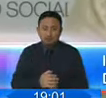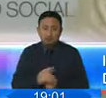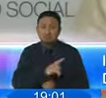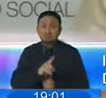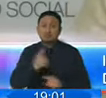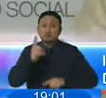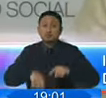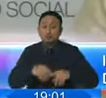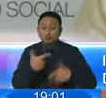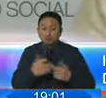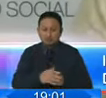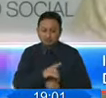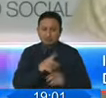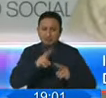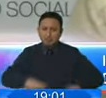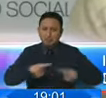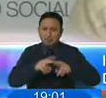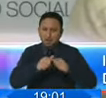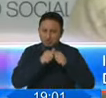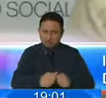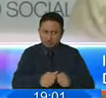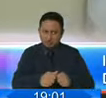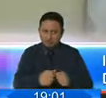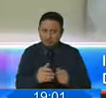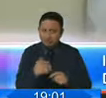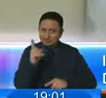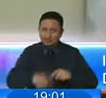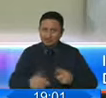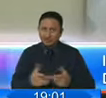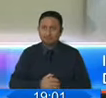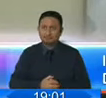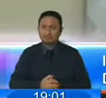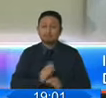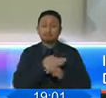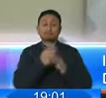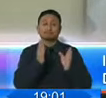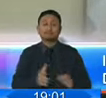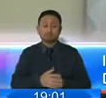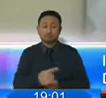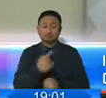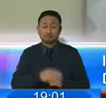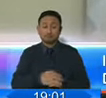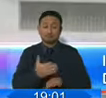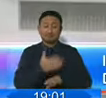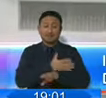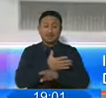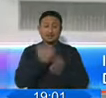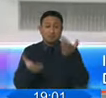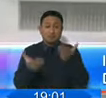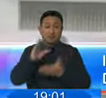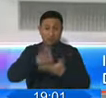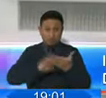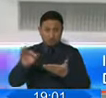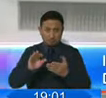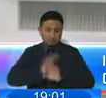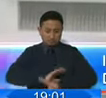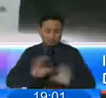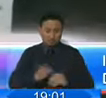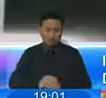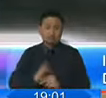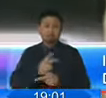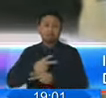o seguir manteniendo esos valores en nuestros estados financieros. La funcionaria niega que hayan aprobado balances y que el Consejo Directivo del